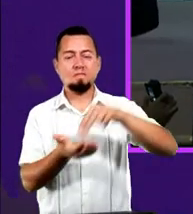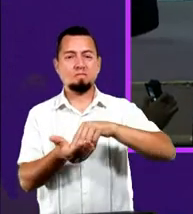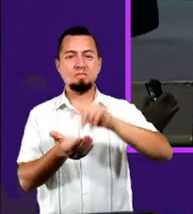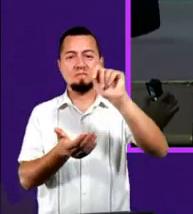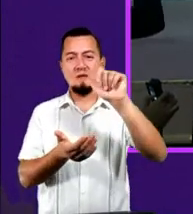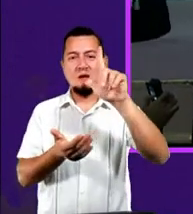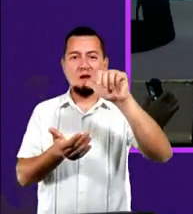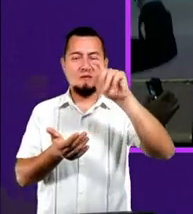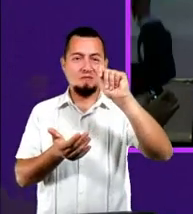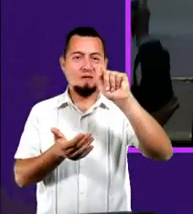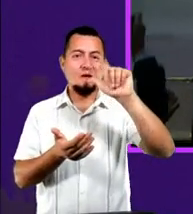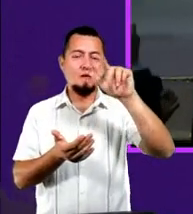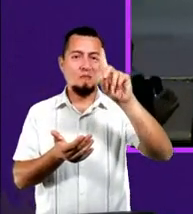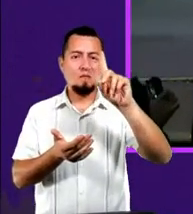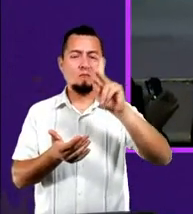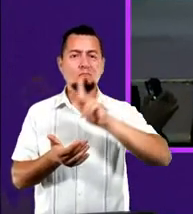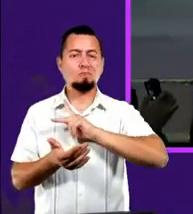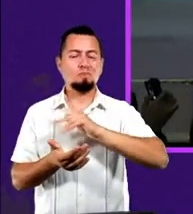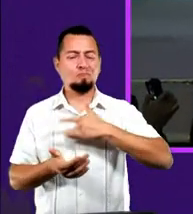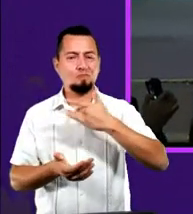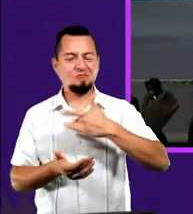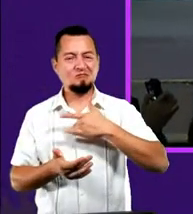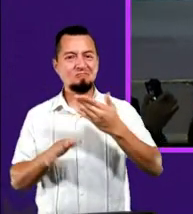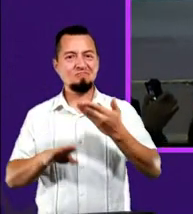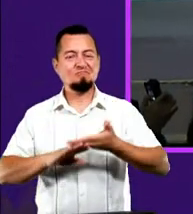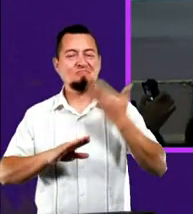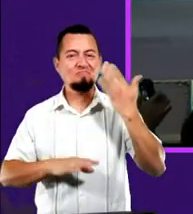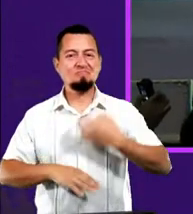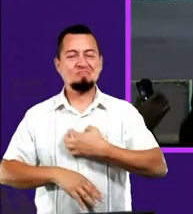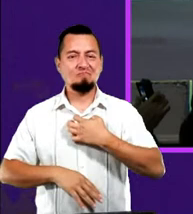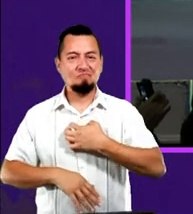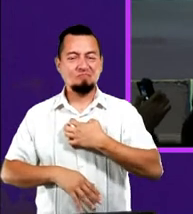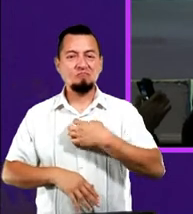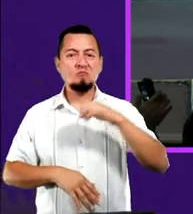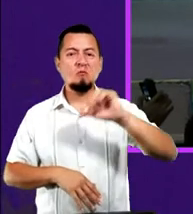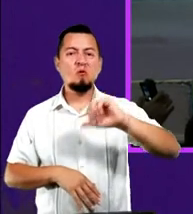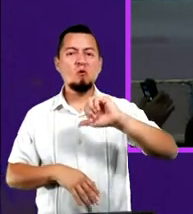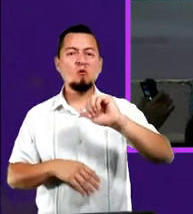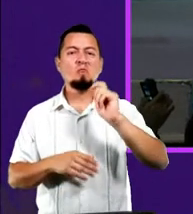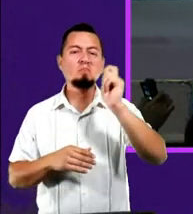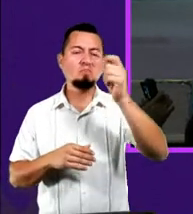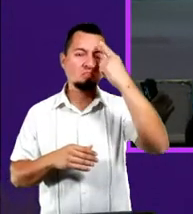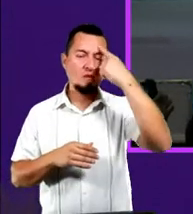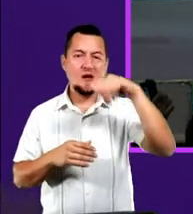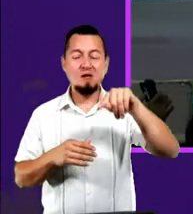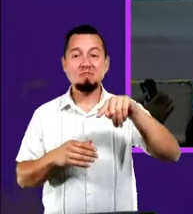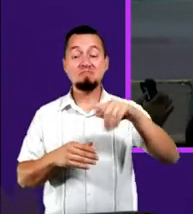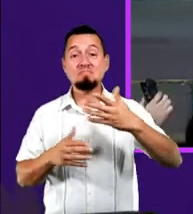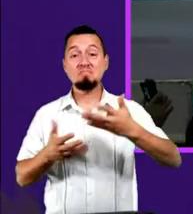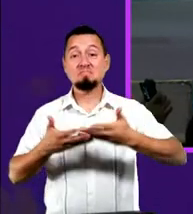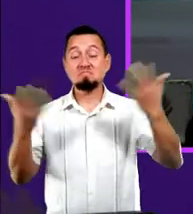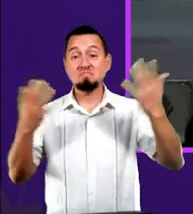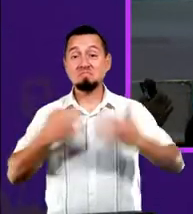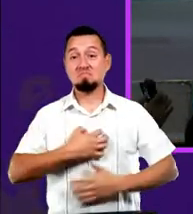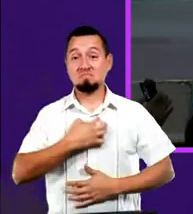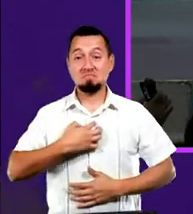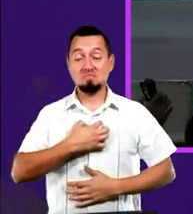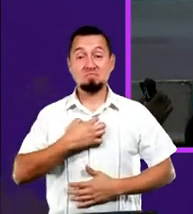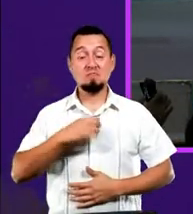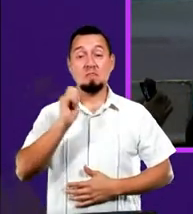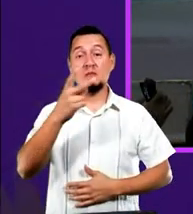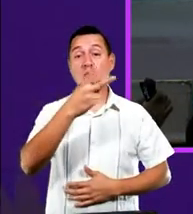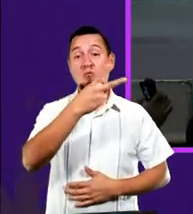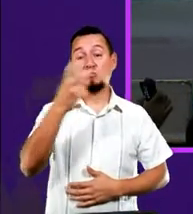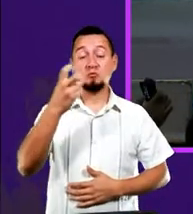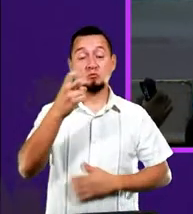un sentimiento encontrado hoy que vamos a hablar del festejo que tenemos en Jalisco de los 200 años.